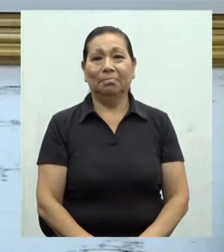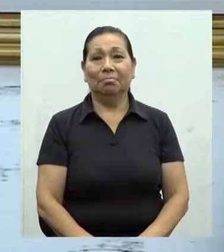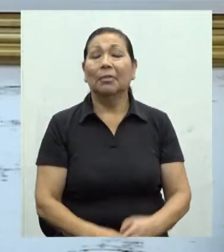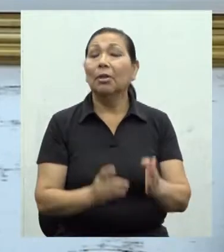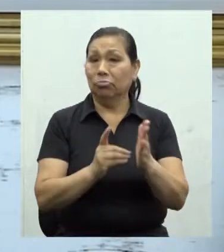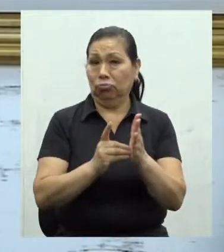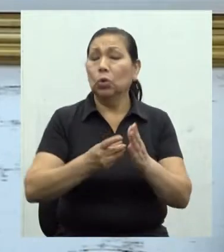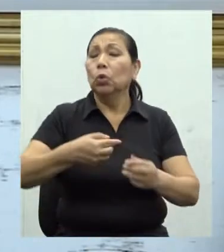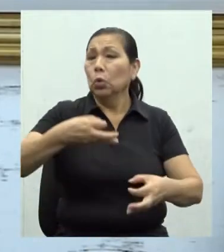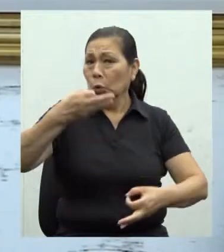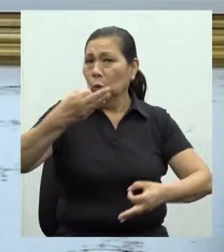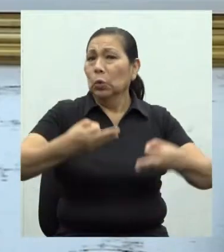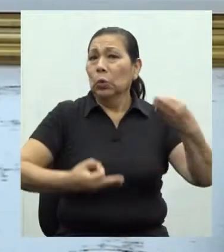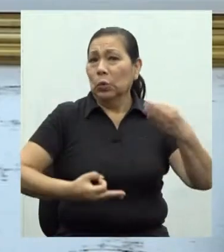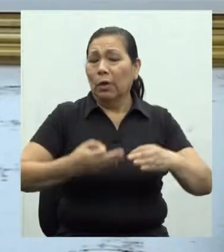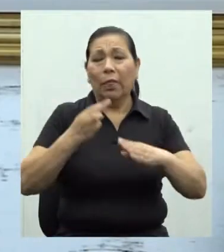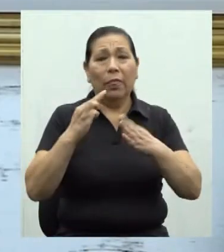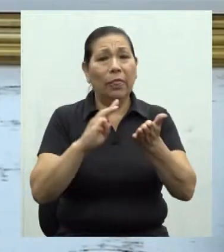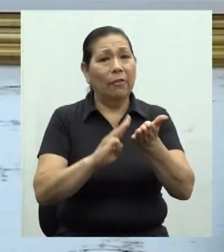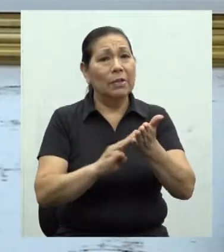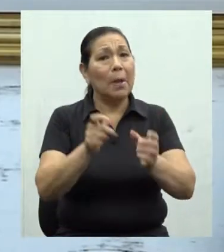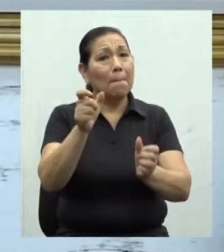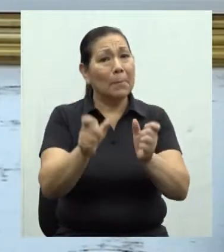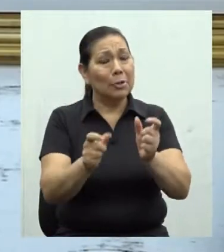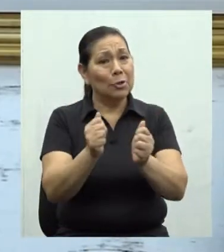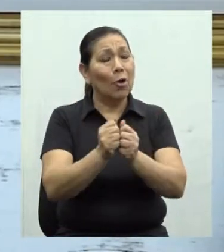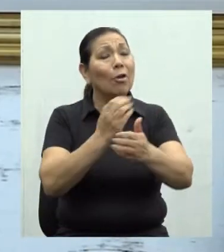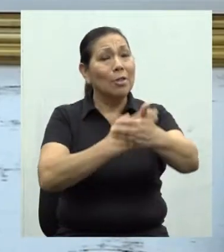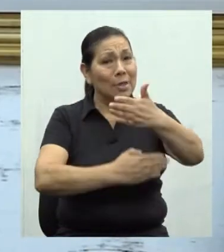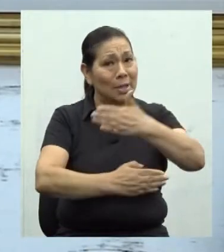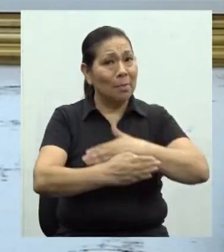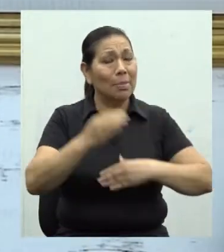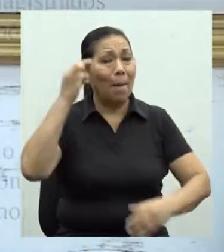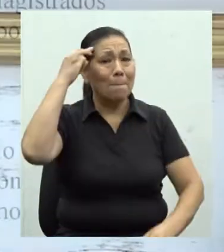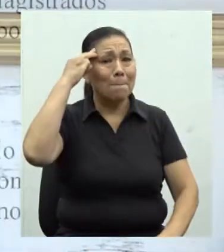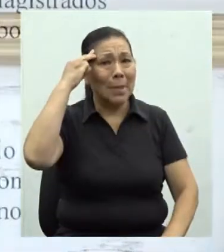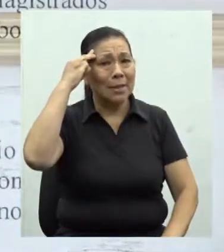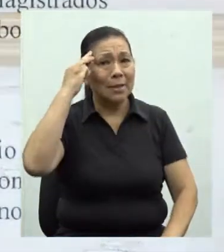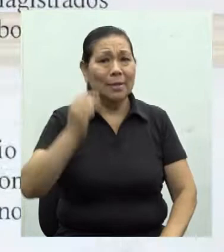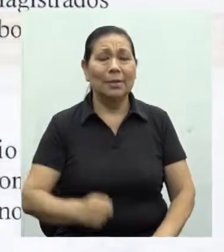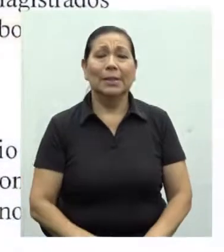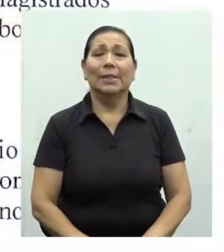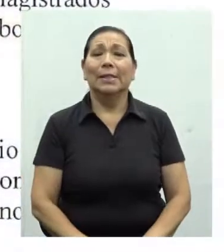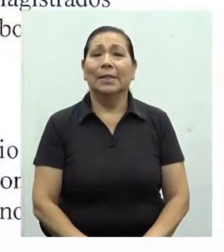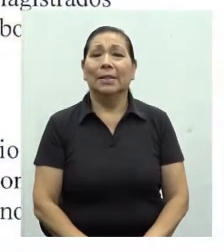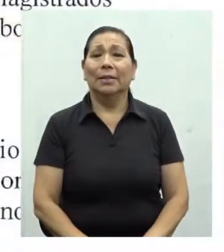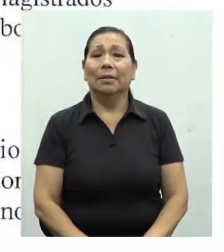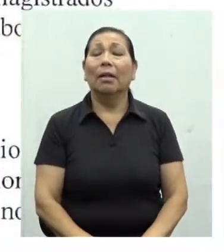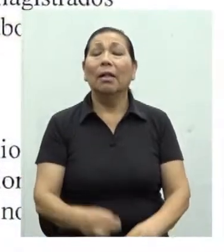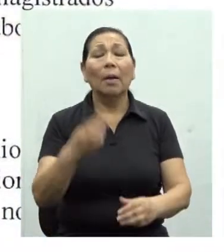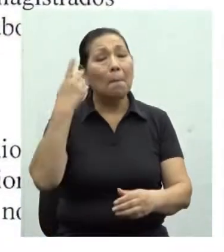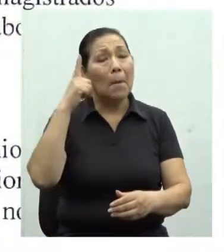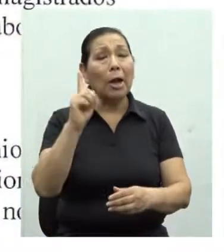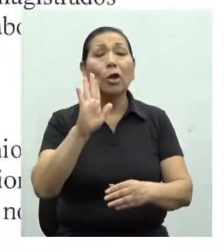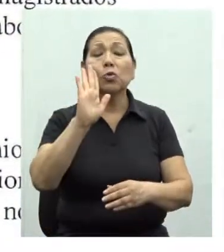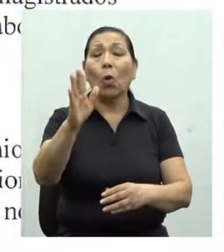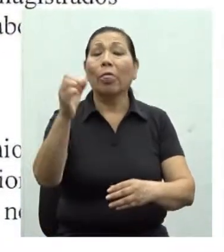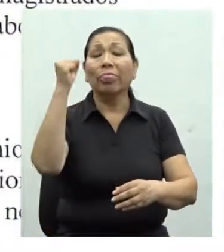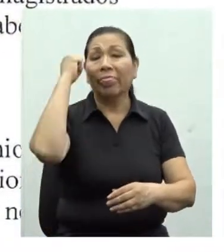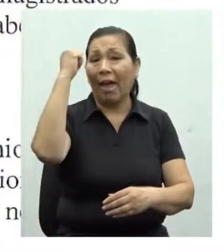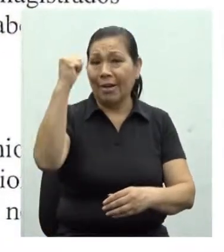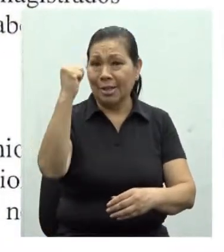Dictan sentencia en defensa de persona con discapacidad mental. En defensa de los